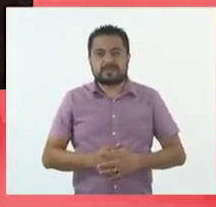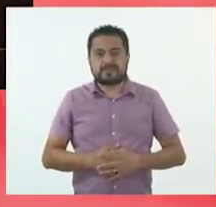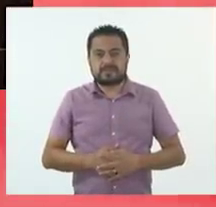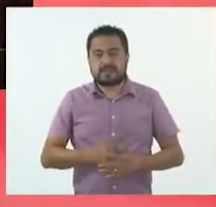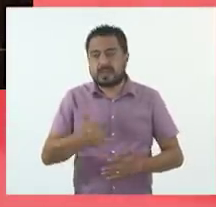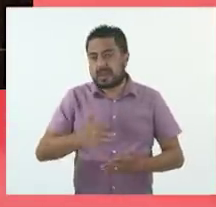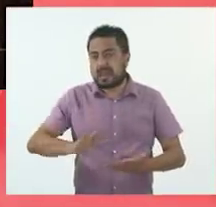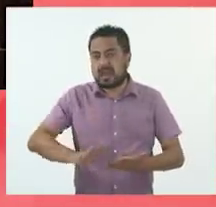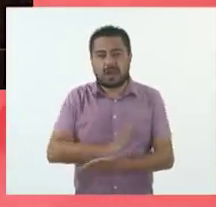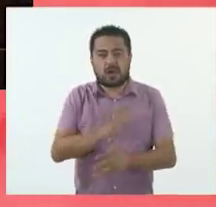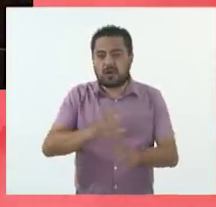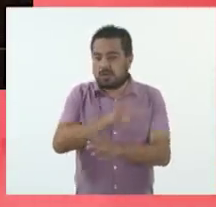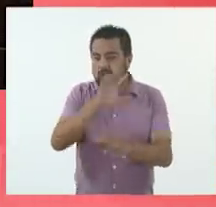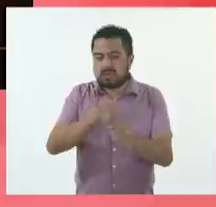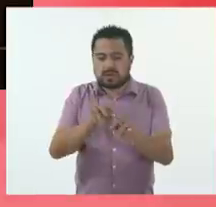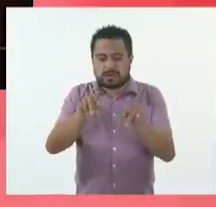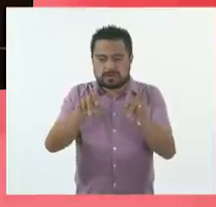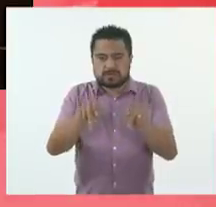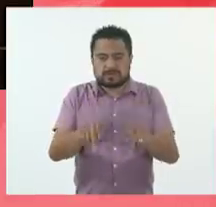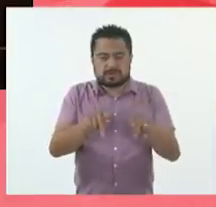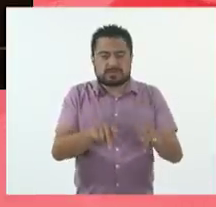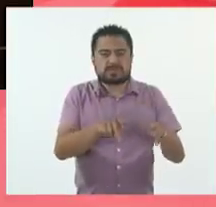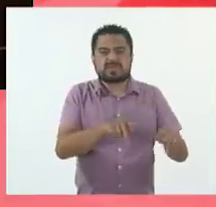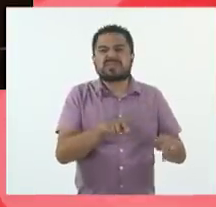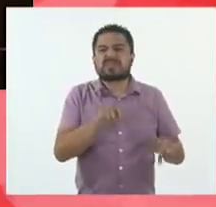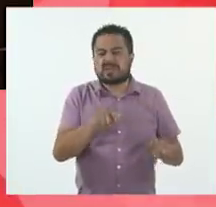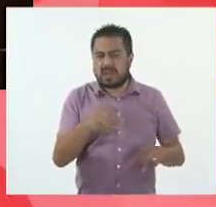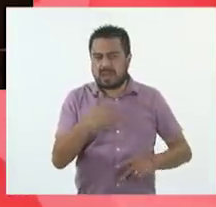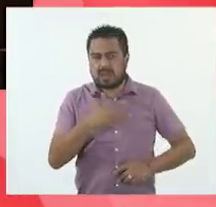Y además de todo, el Panteón de la Santa Veracruz tiene